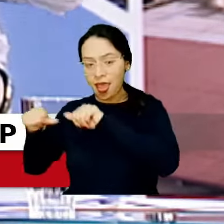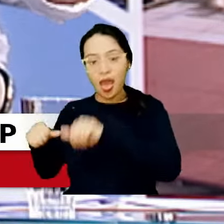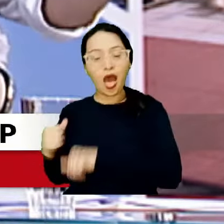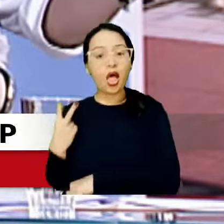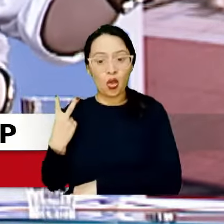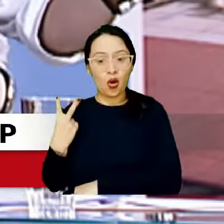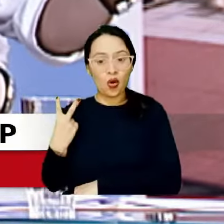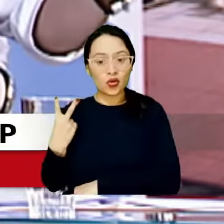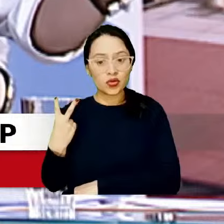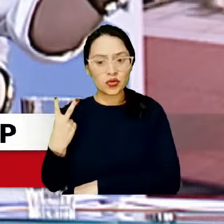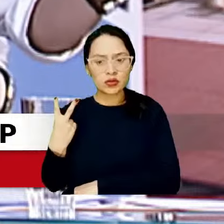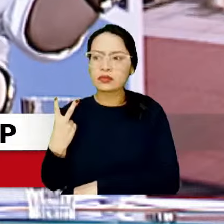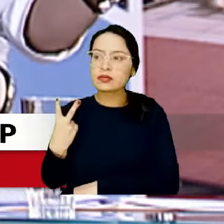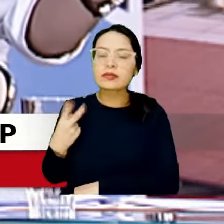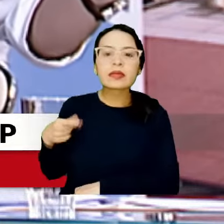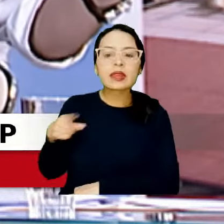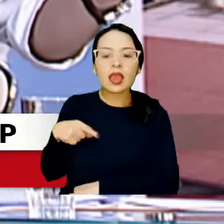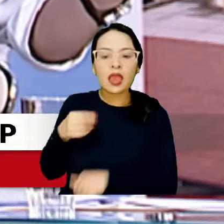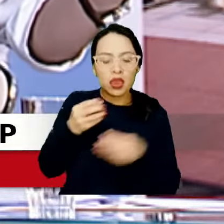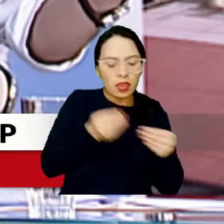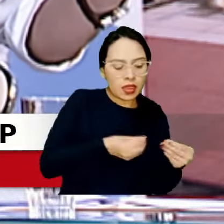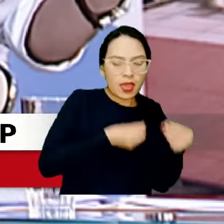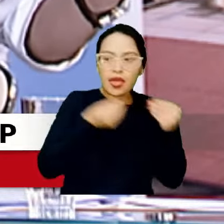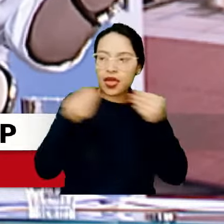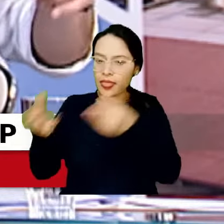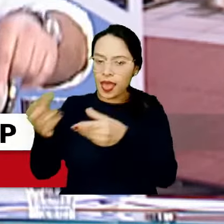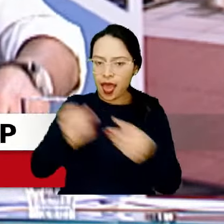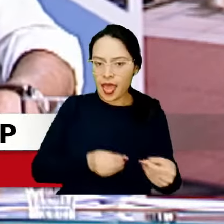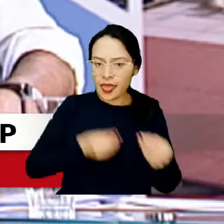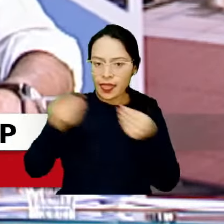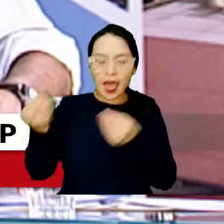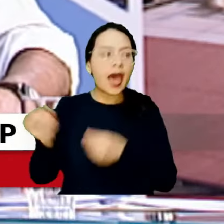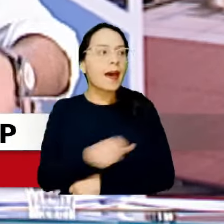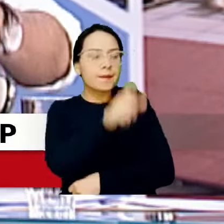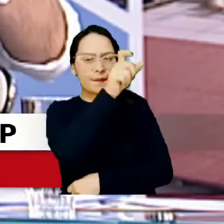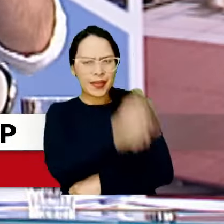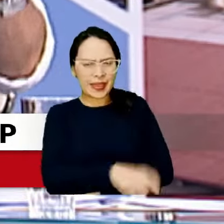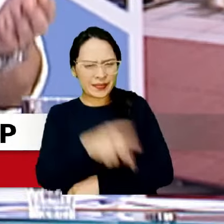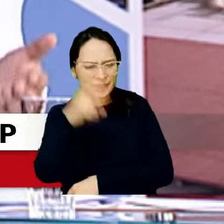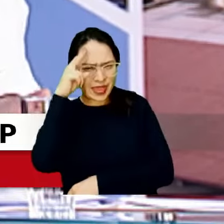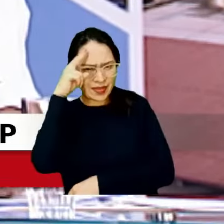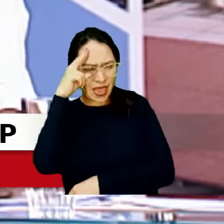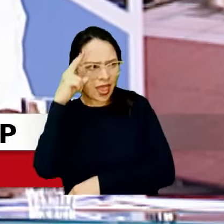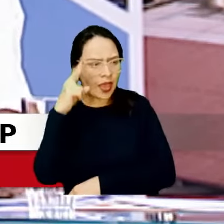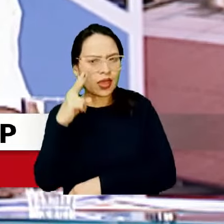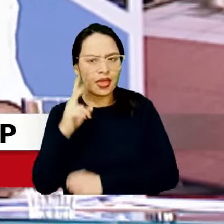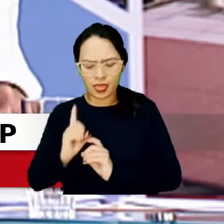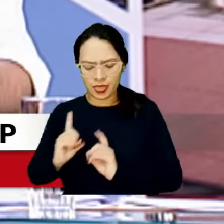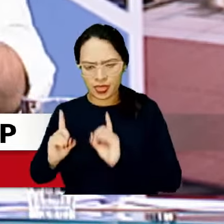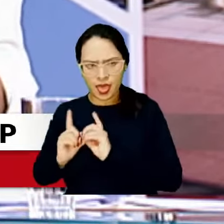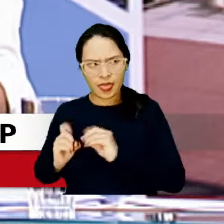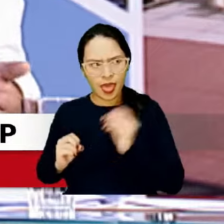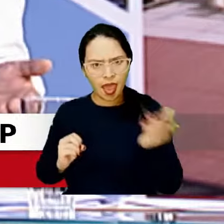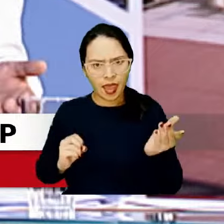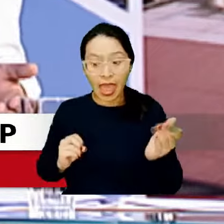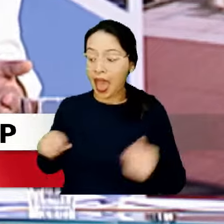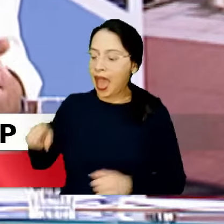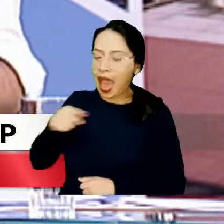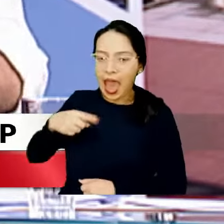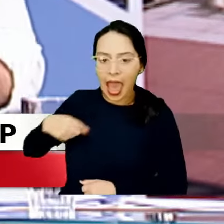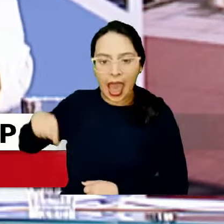que le entregan información a esta persona que está extorsionando contratistas, son de esta administración. A ellos les allanan las oficinas, no a mí,